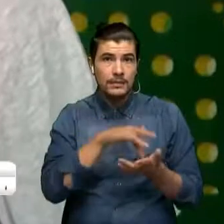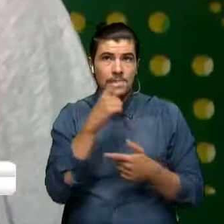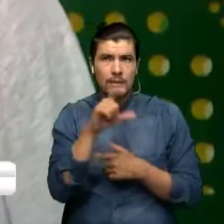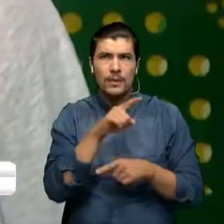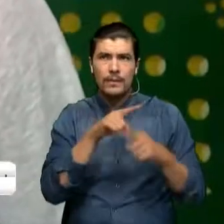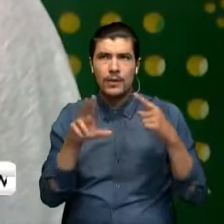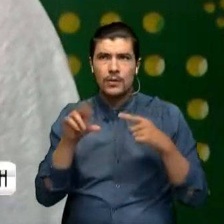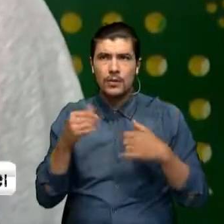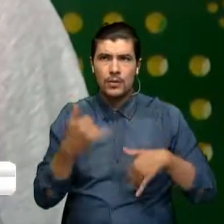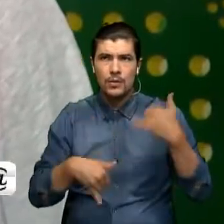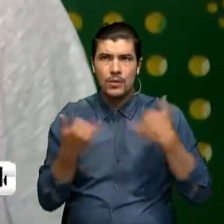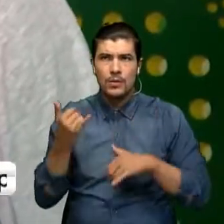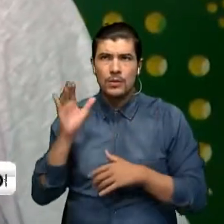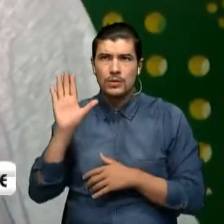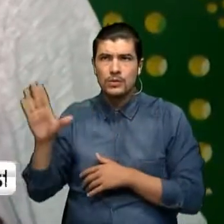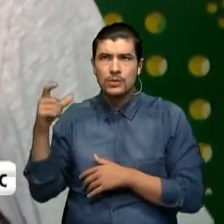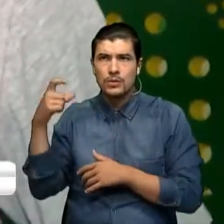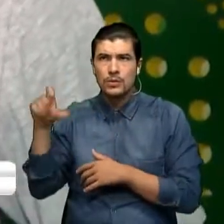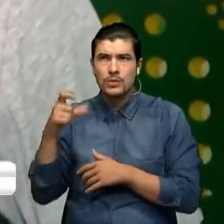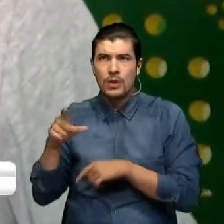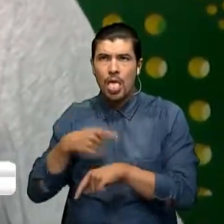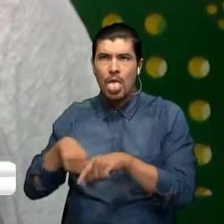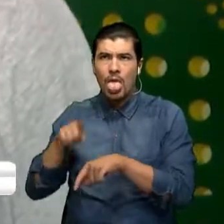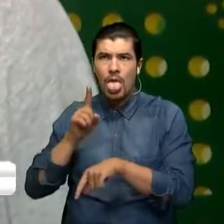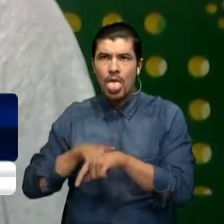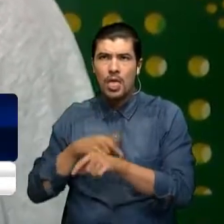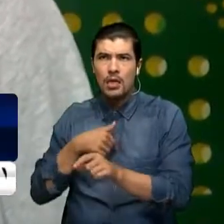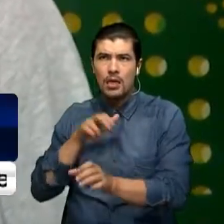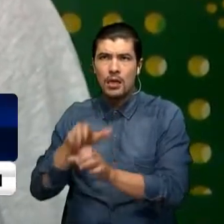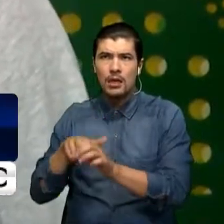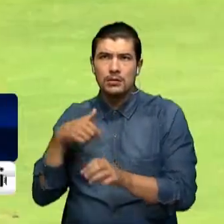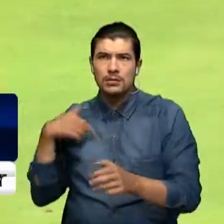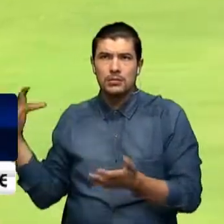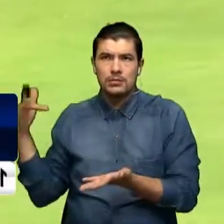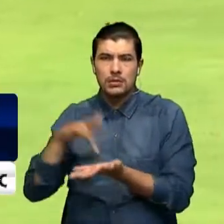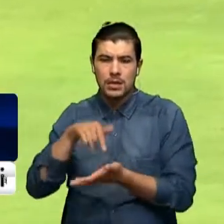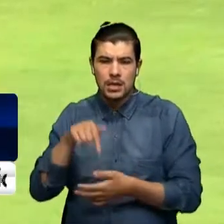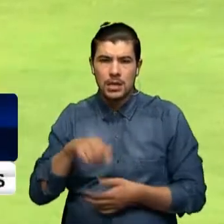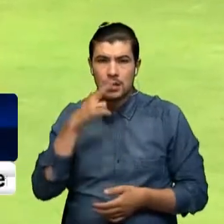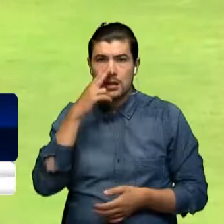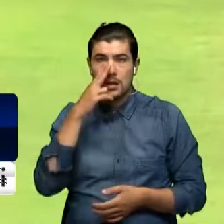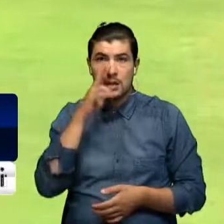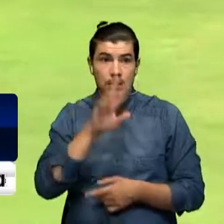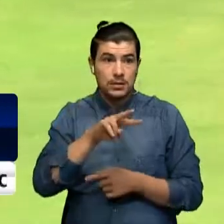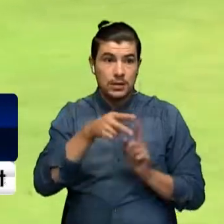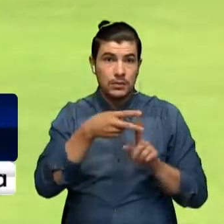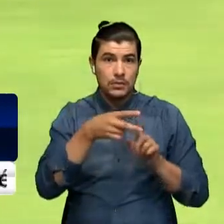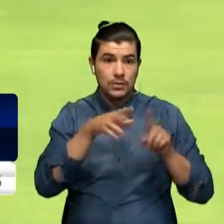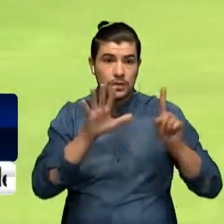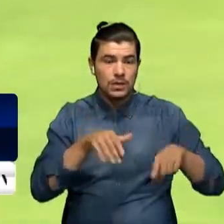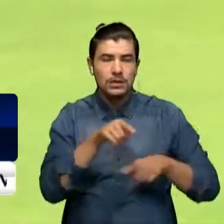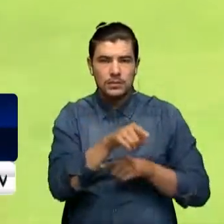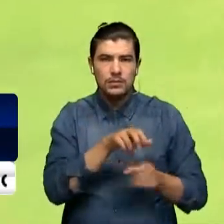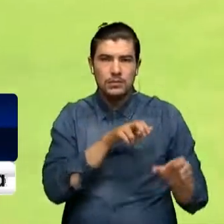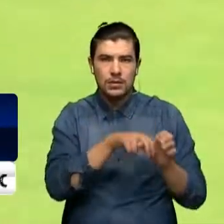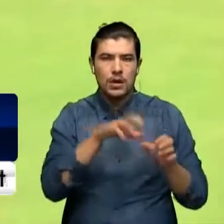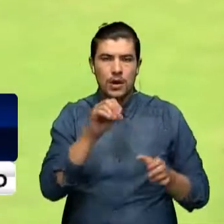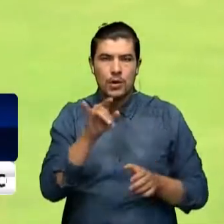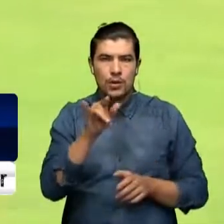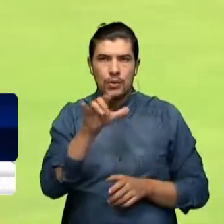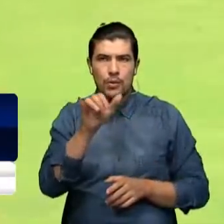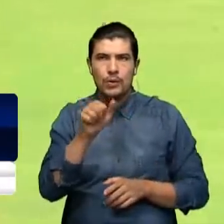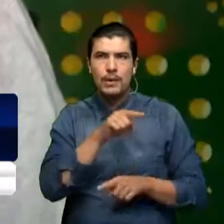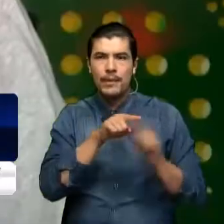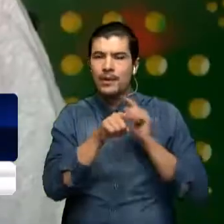de nacional le envió el papel por ende el cúcuta se demoró en escribir miento de me tocó regresar me nacional en el segundo semestre inicialmente llegó a cortuluá sin embargo